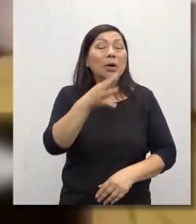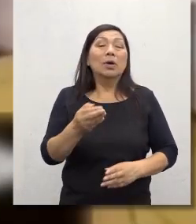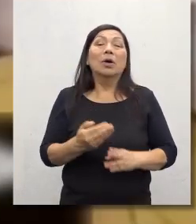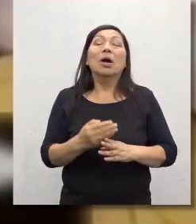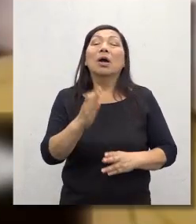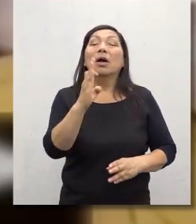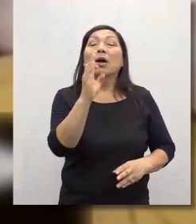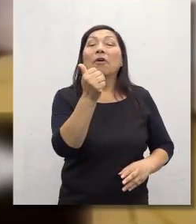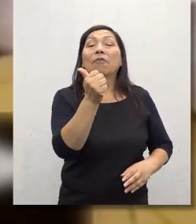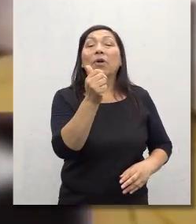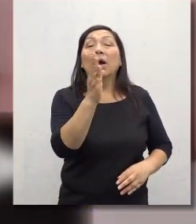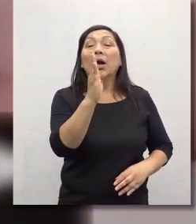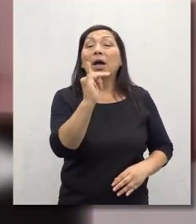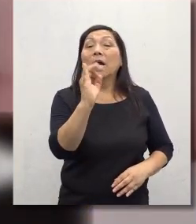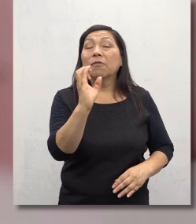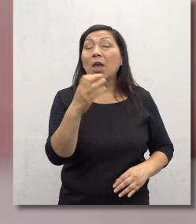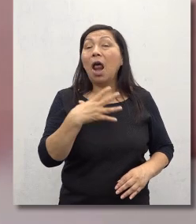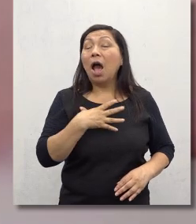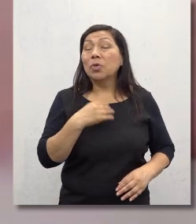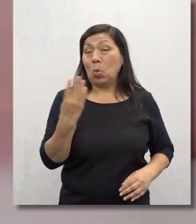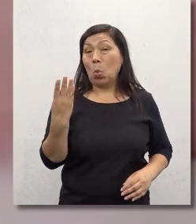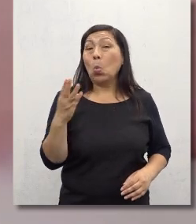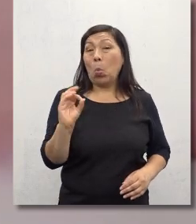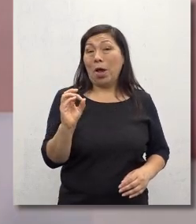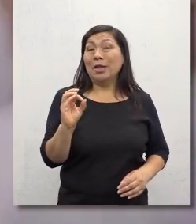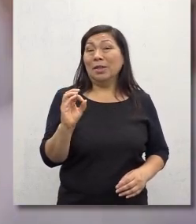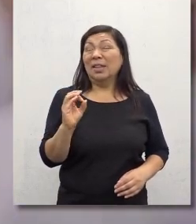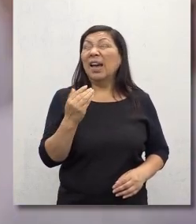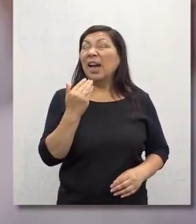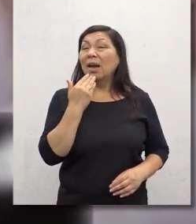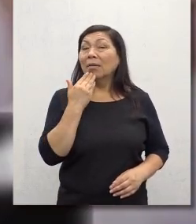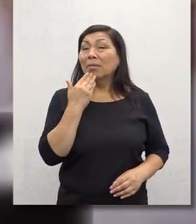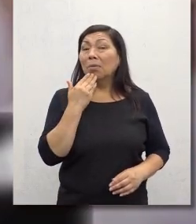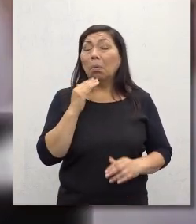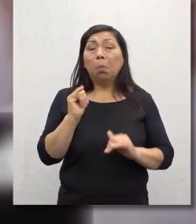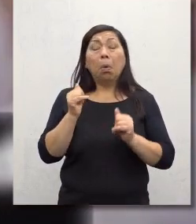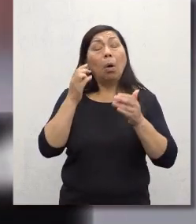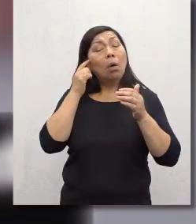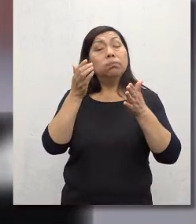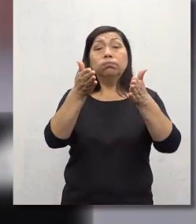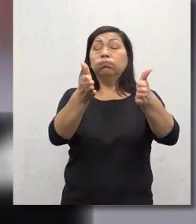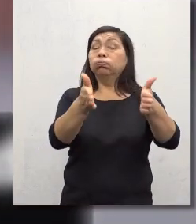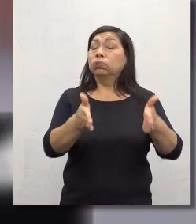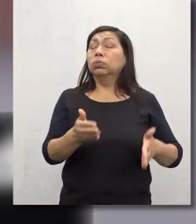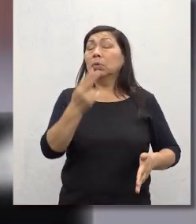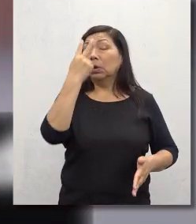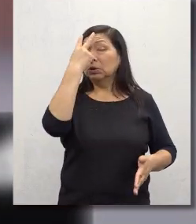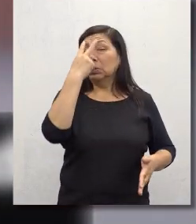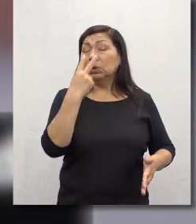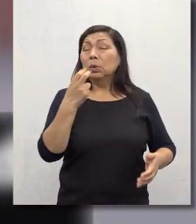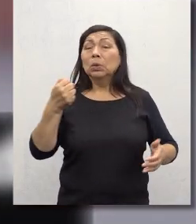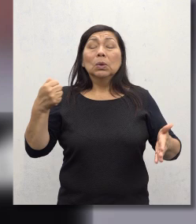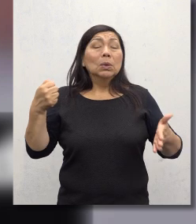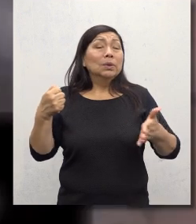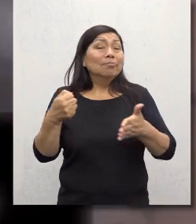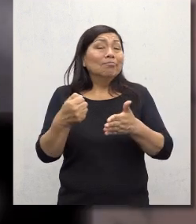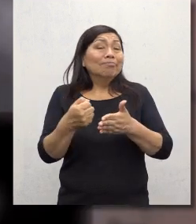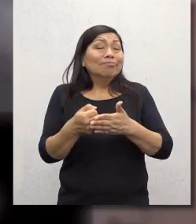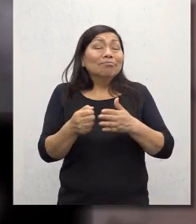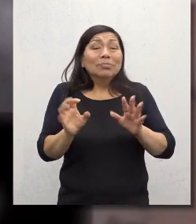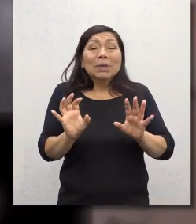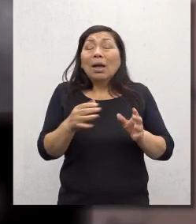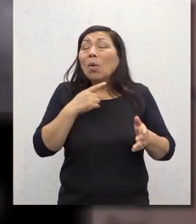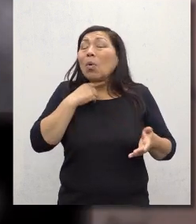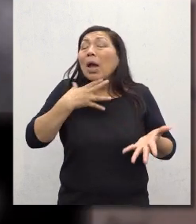Fabiano Antoniani, de 40 años, quien quedó tetrapléjico y ciego tras un accidente y